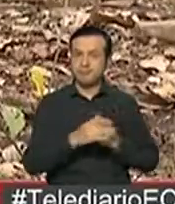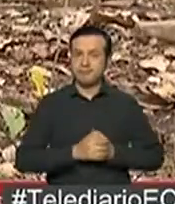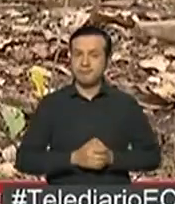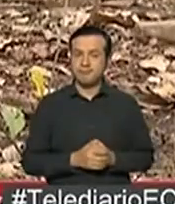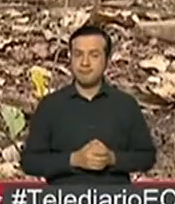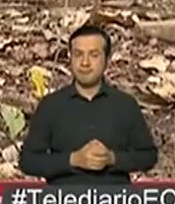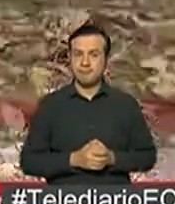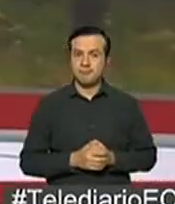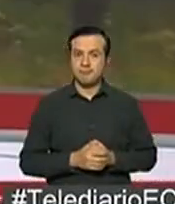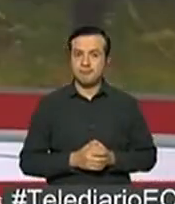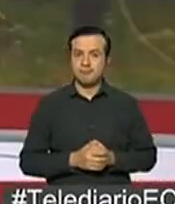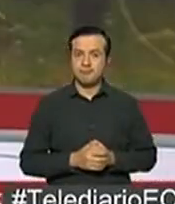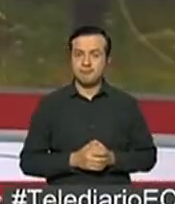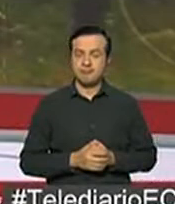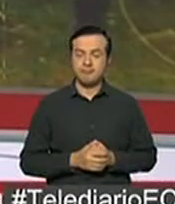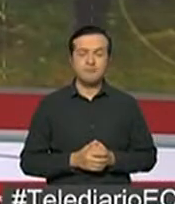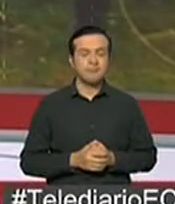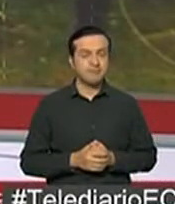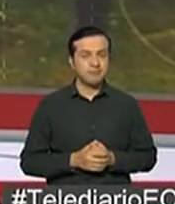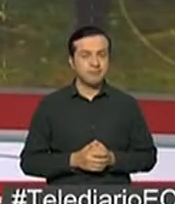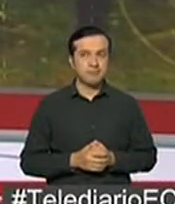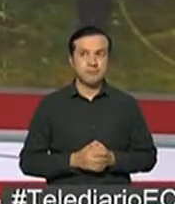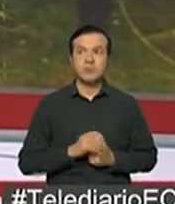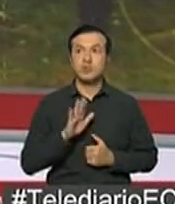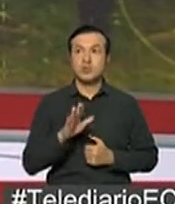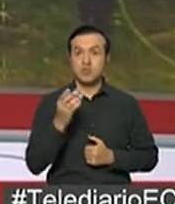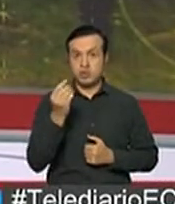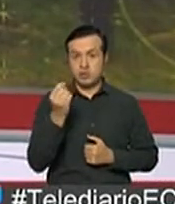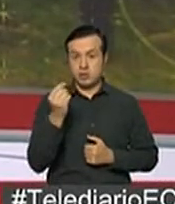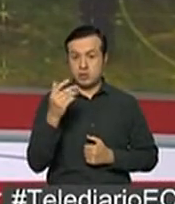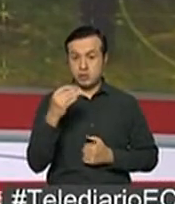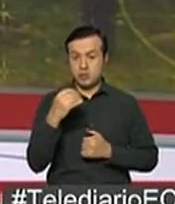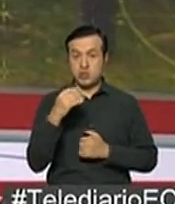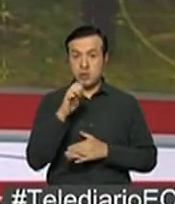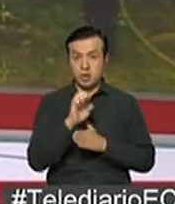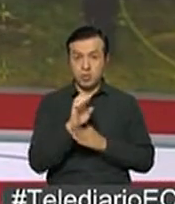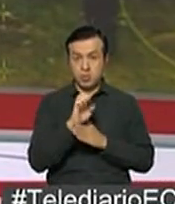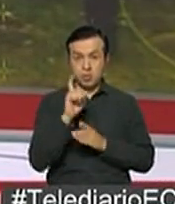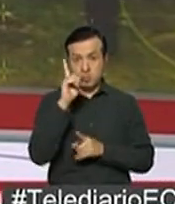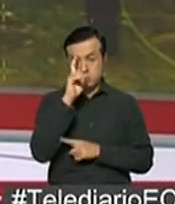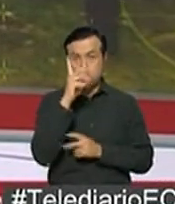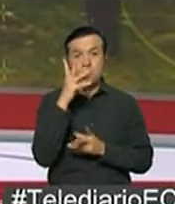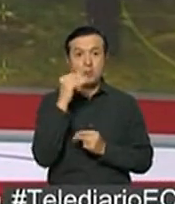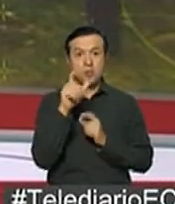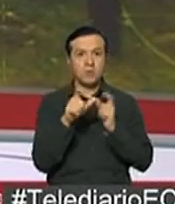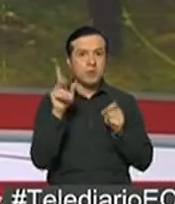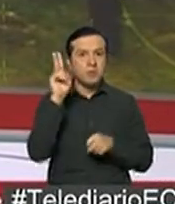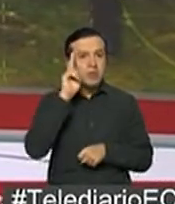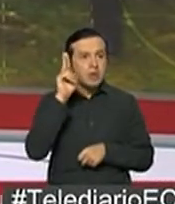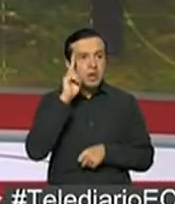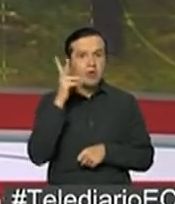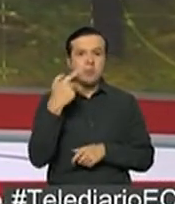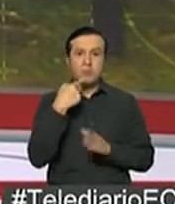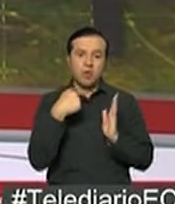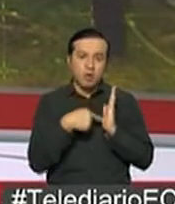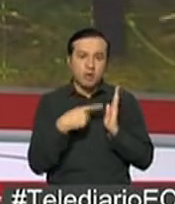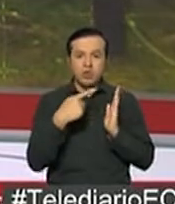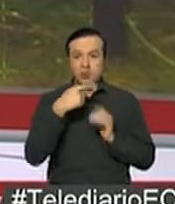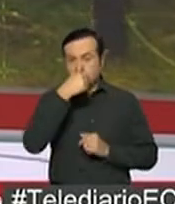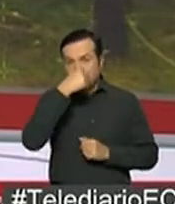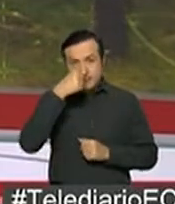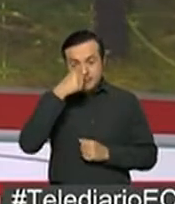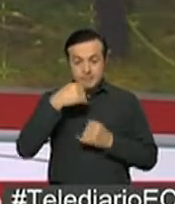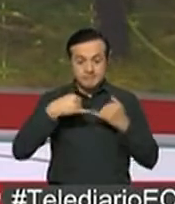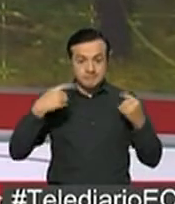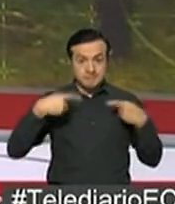medios públicos por su moneda y la ubicación geográfica ecuador es un atractivo para cometer ilícitos como la producción de cocaína en